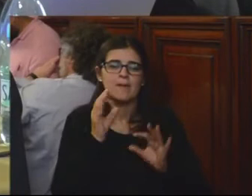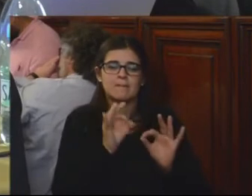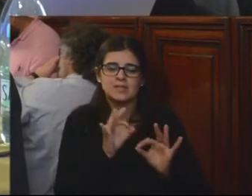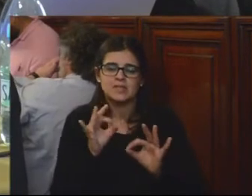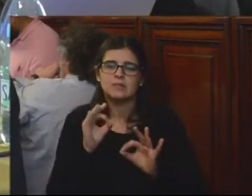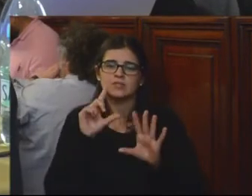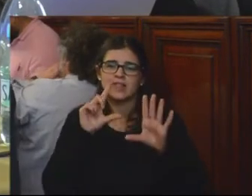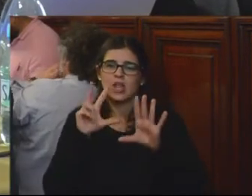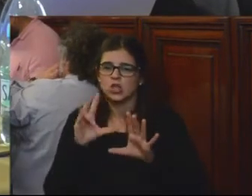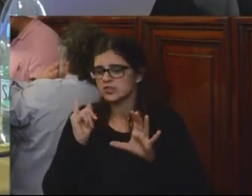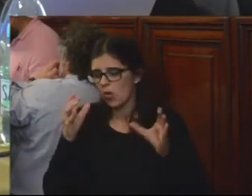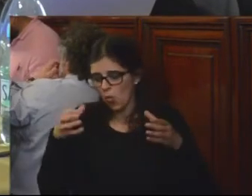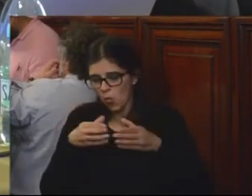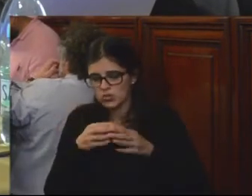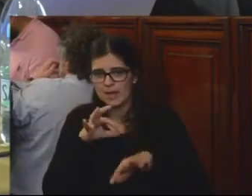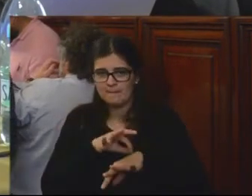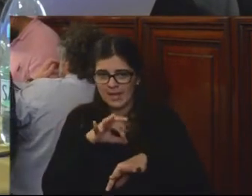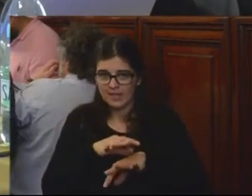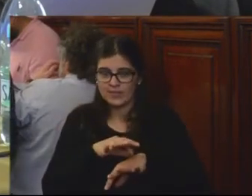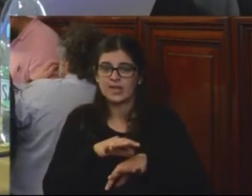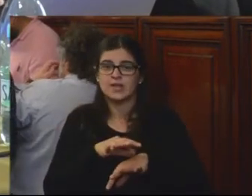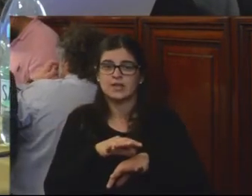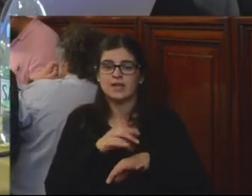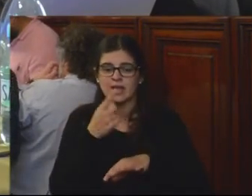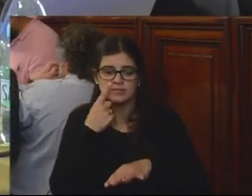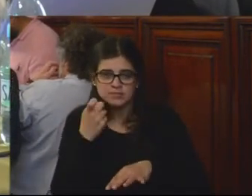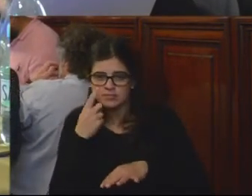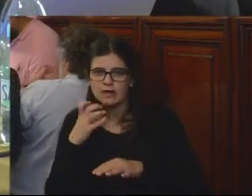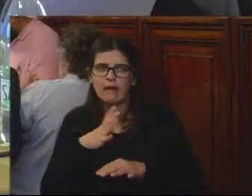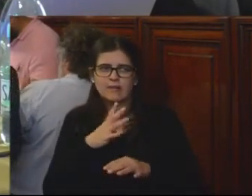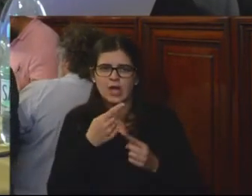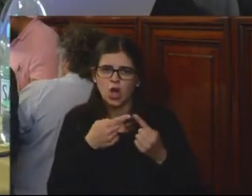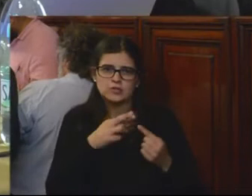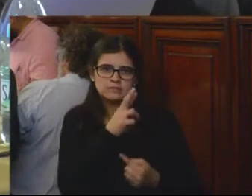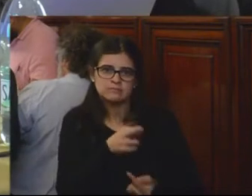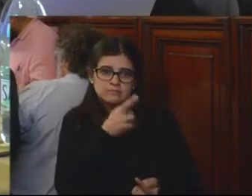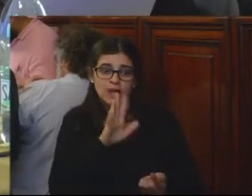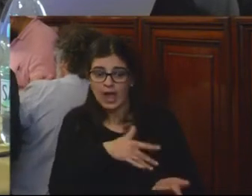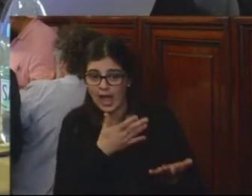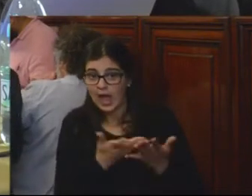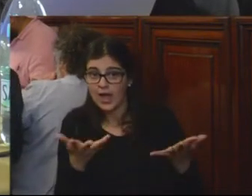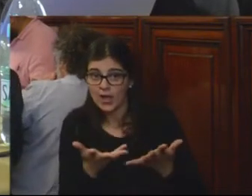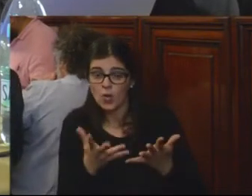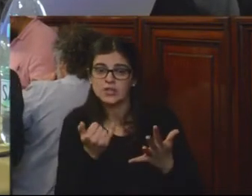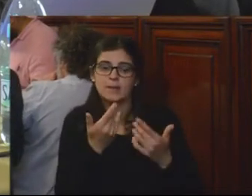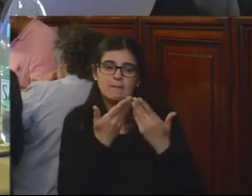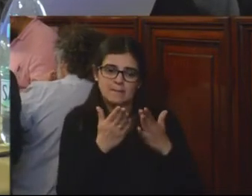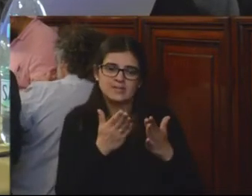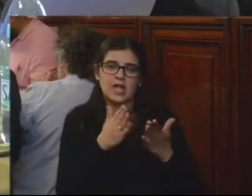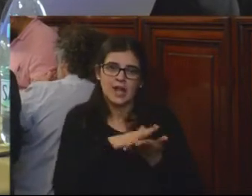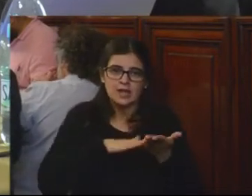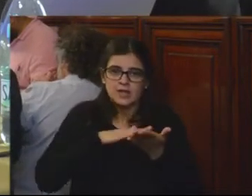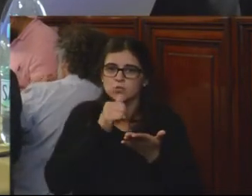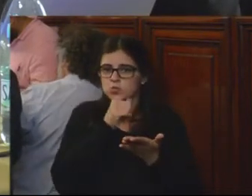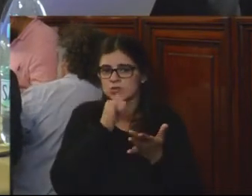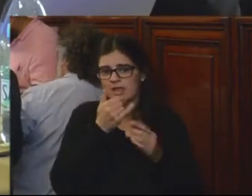de esas juntas médicas de seis estados se detectado irregularidades y al día de hoy ya están comenzando a regularizarse ese trabajo